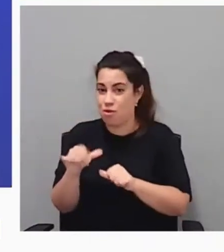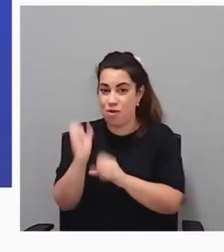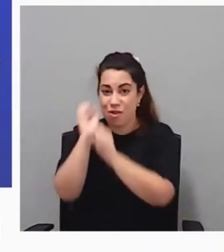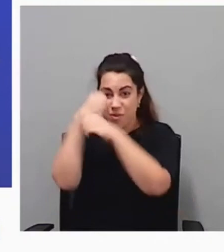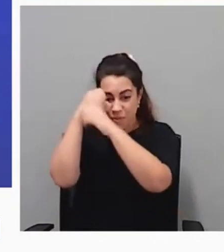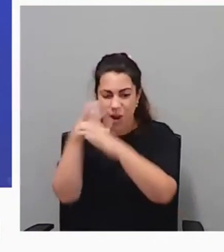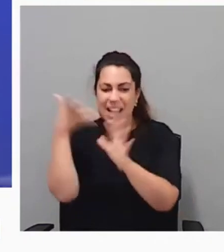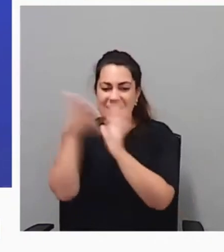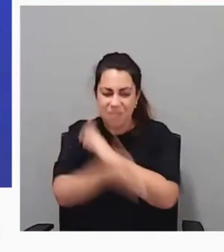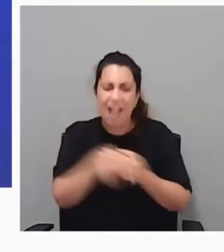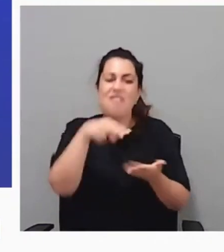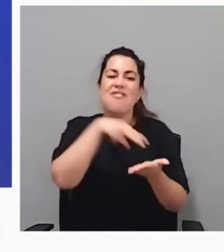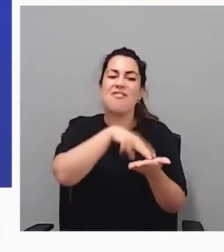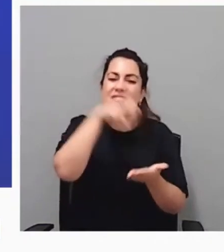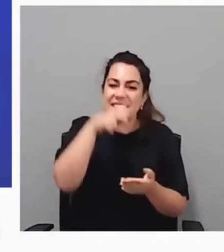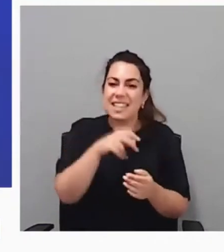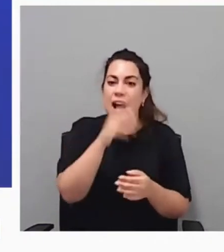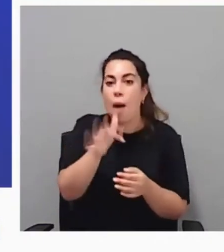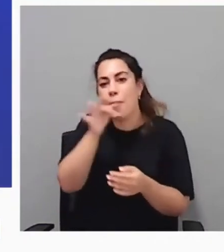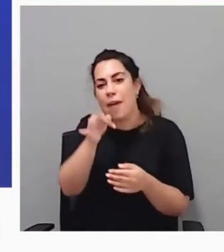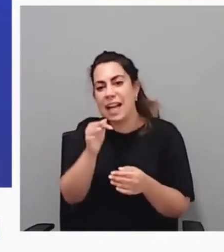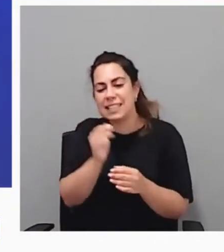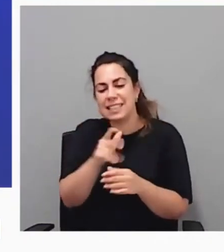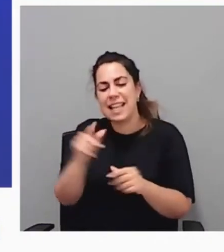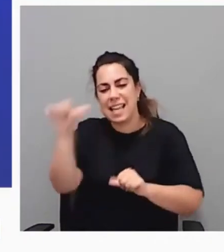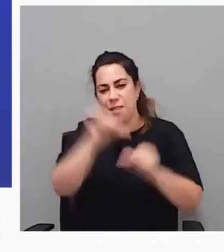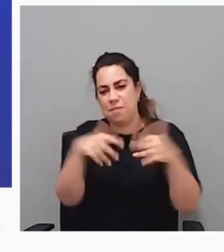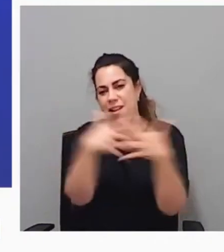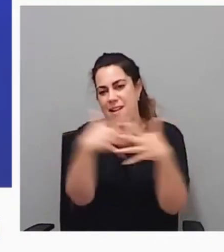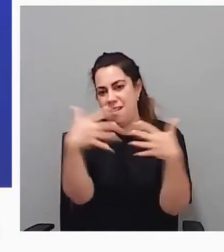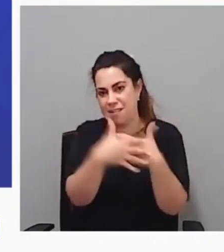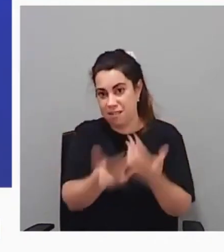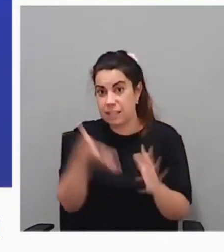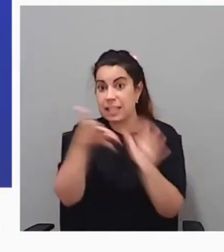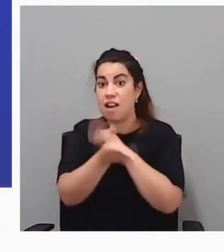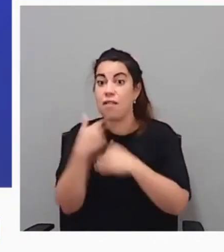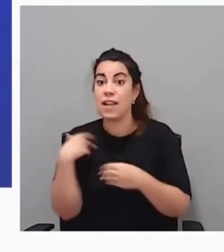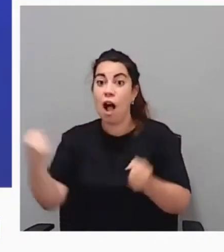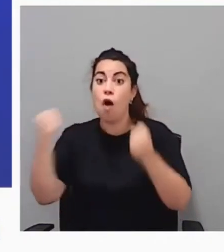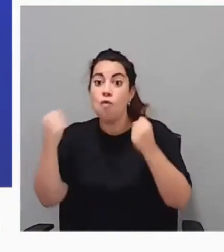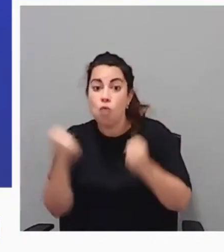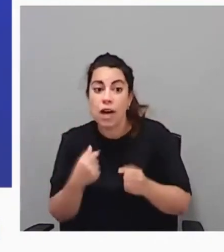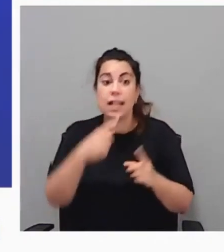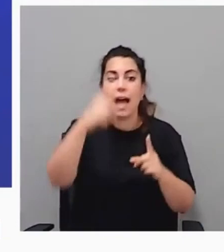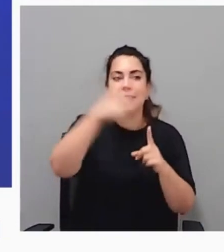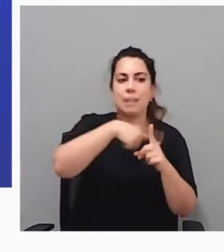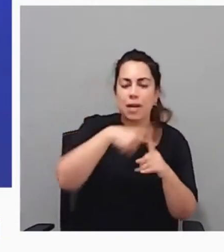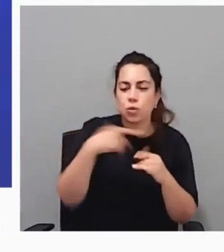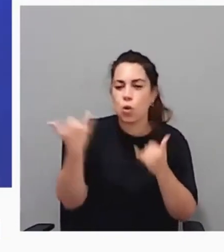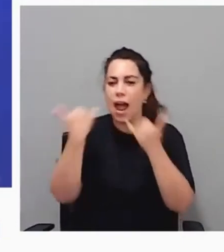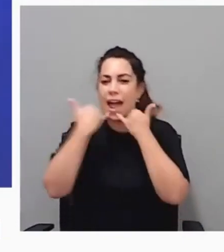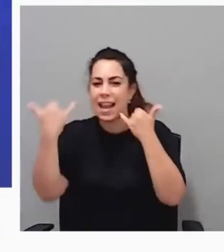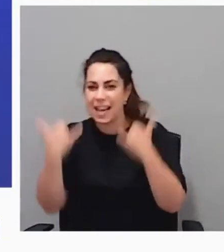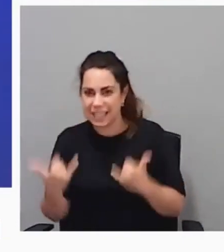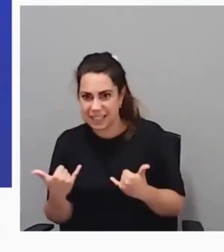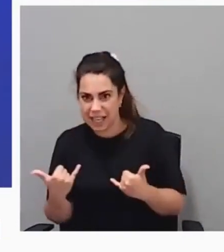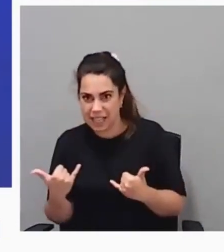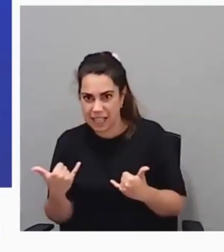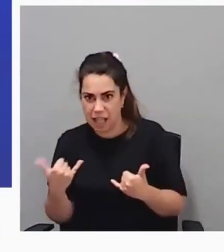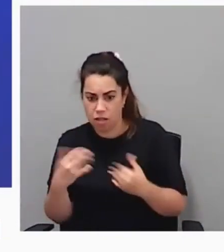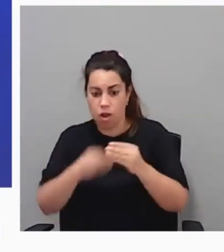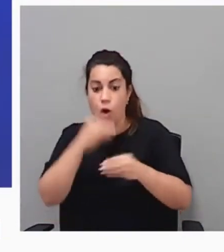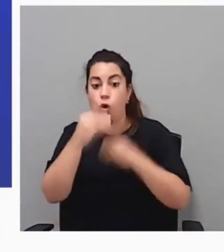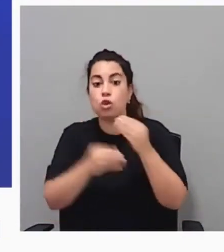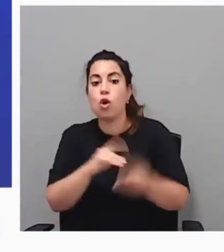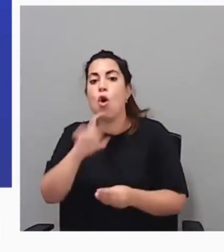química. Es cómo se usa la fuerza, la temperatura, la electricidad para catalizar reacciones